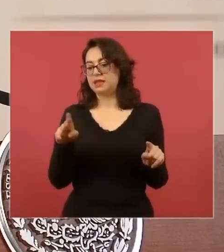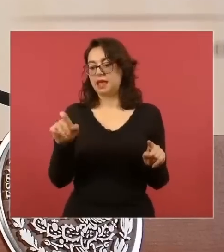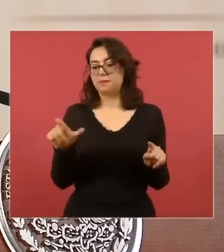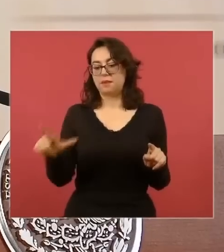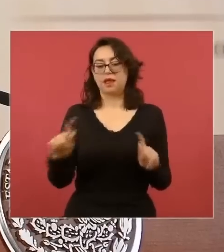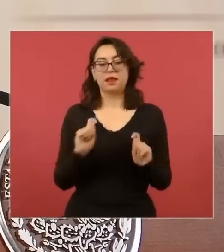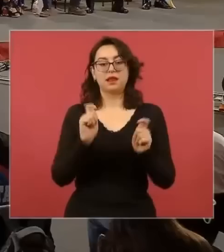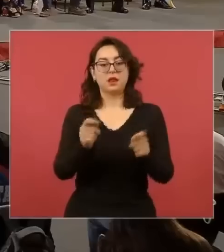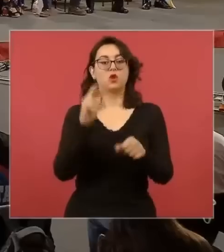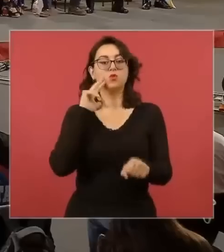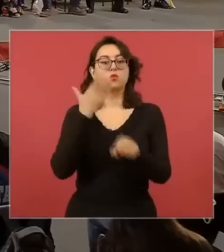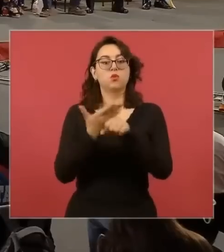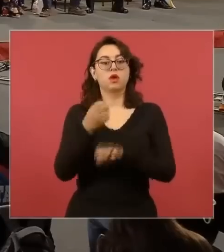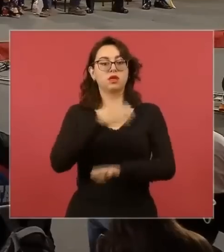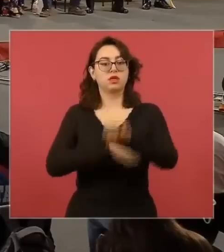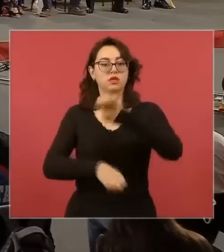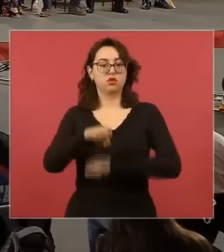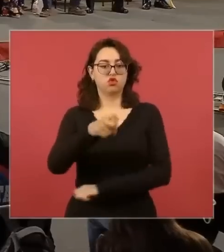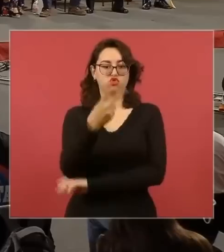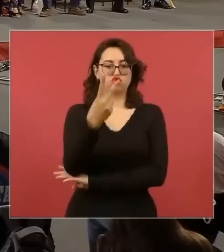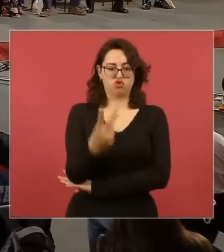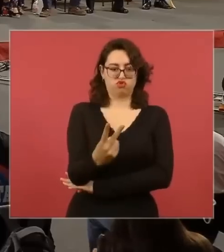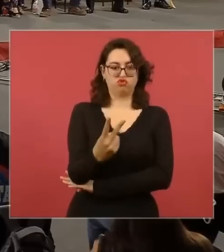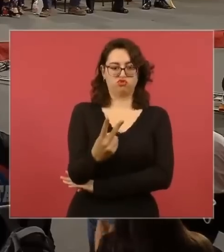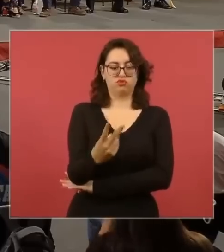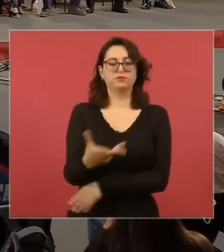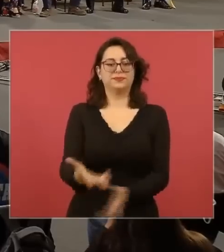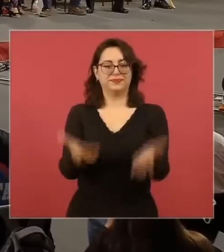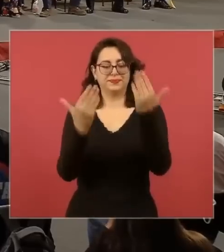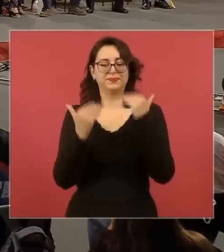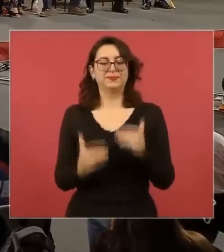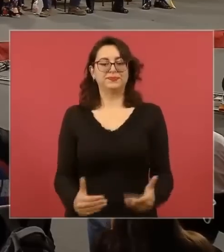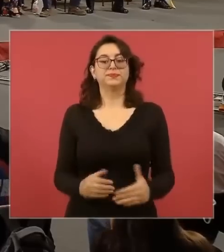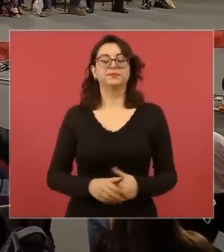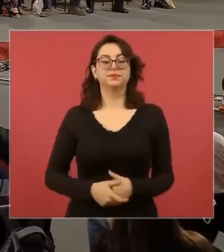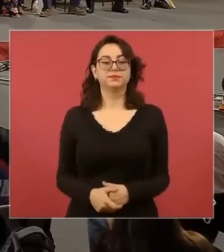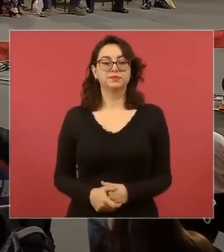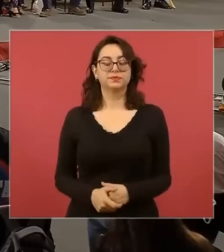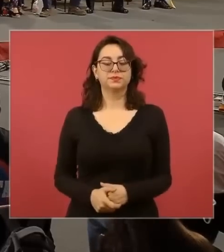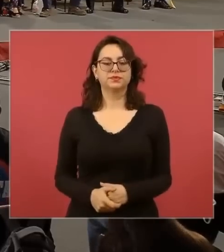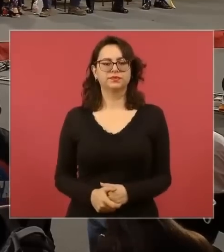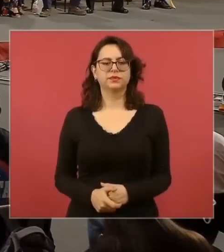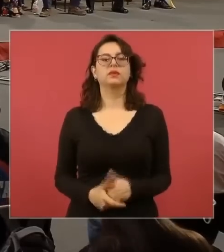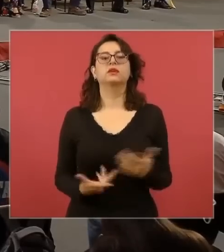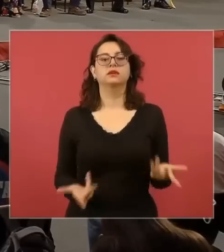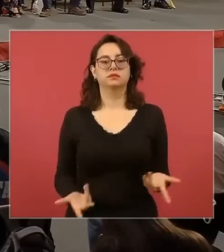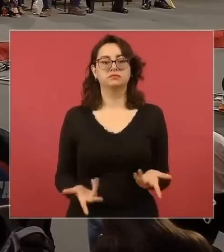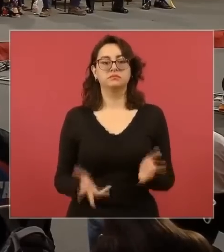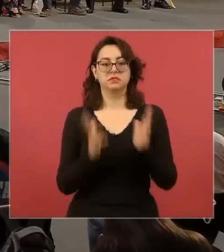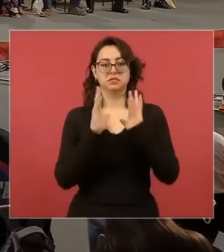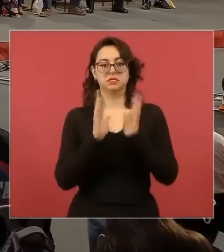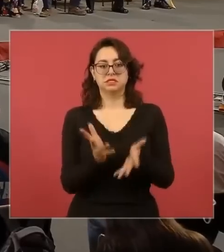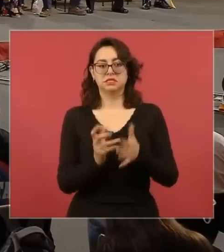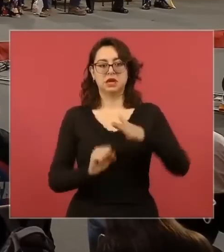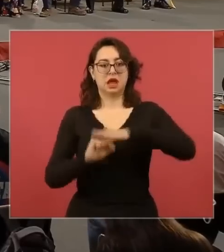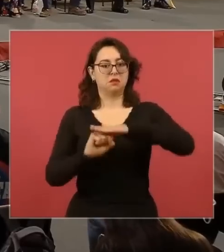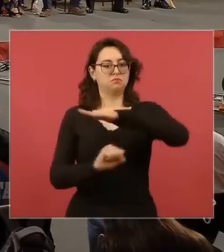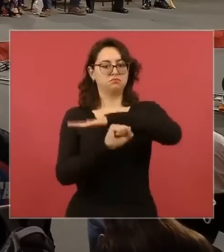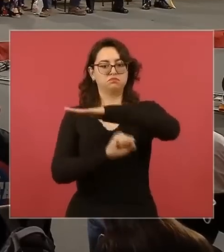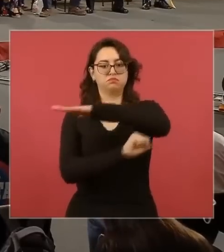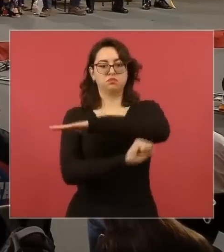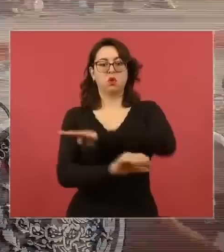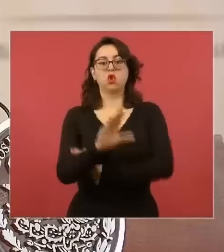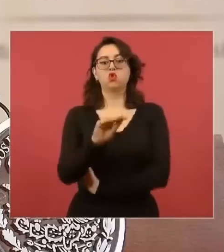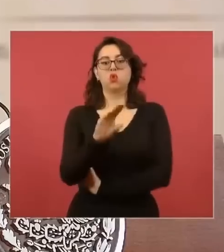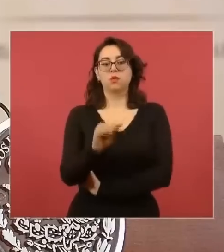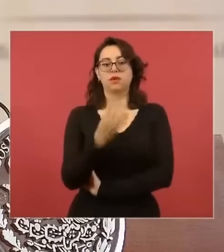responsabilidad de Grupo Indy y de Grupo ASBI. La siguiente, por favor. Actualmente ya llevamos estructuras por un 94%,